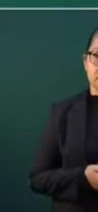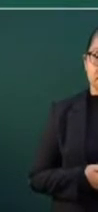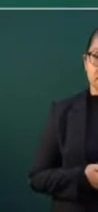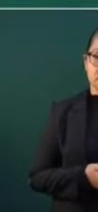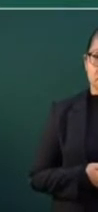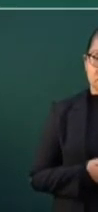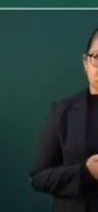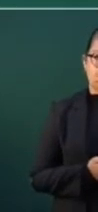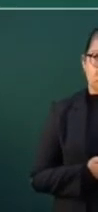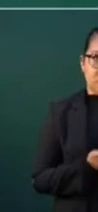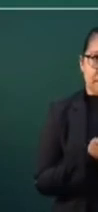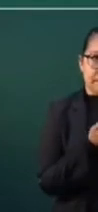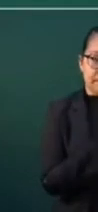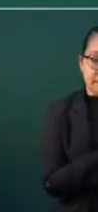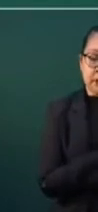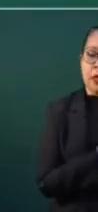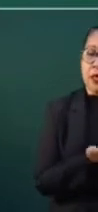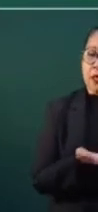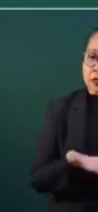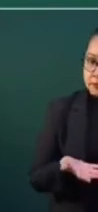pero hay que separar